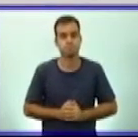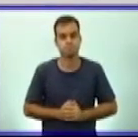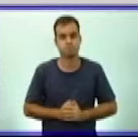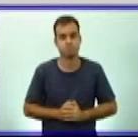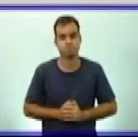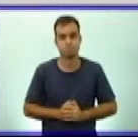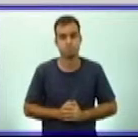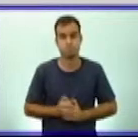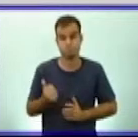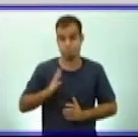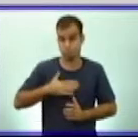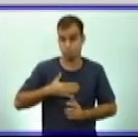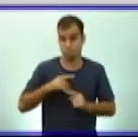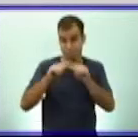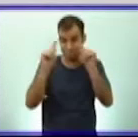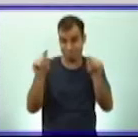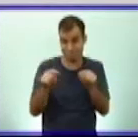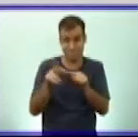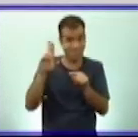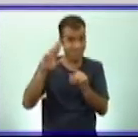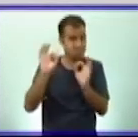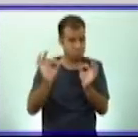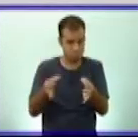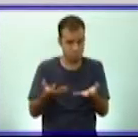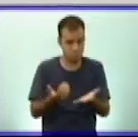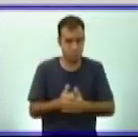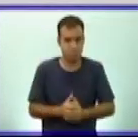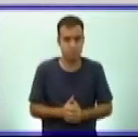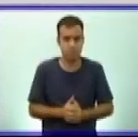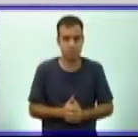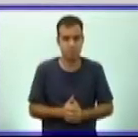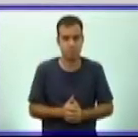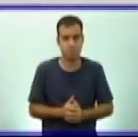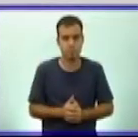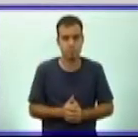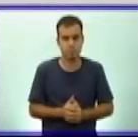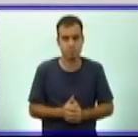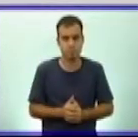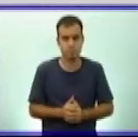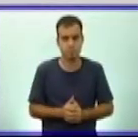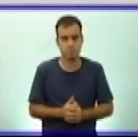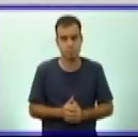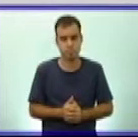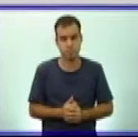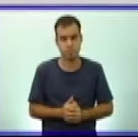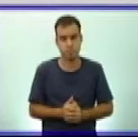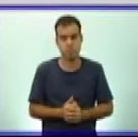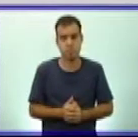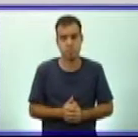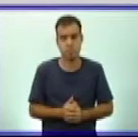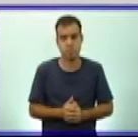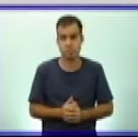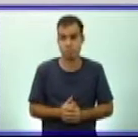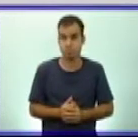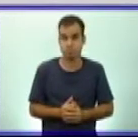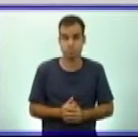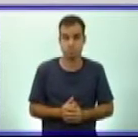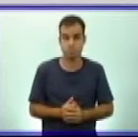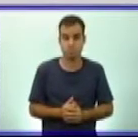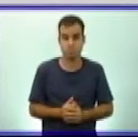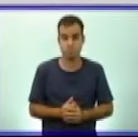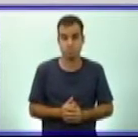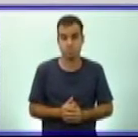circuito. Y también acompañamos para que sea parte de este resumen que este valor de corriente máxima, si usted no